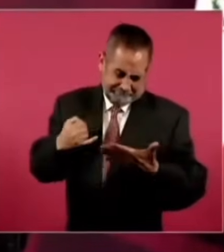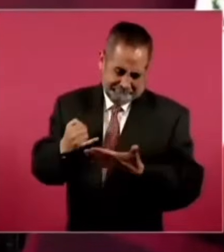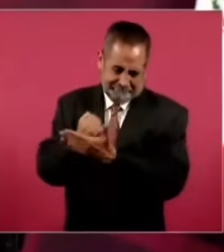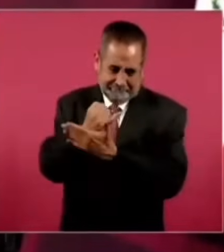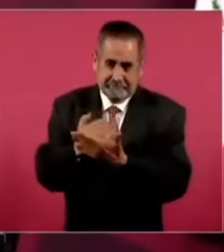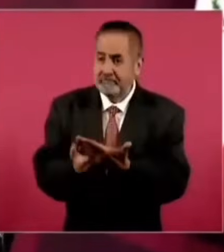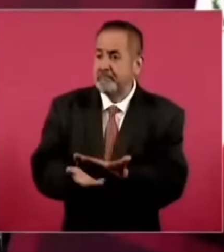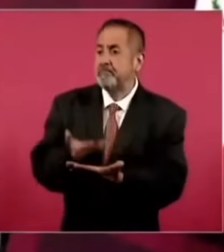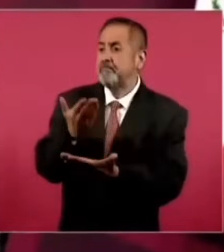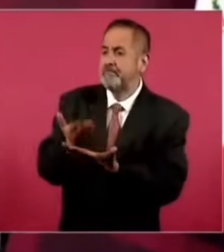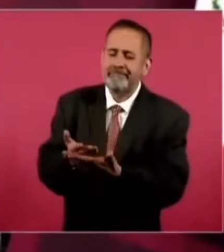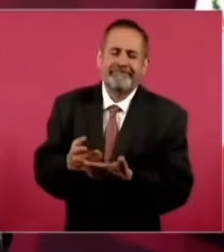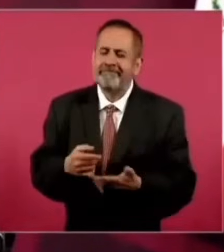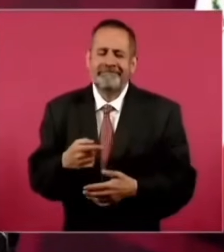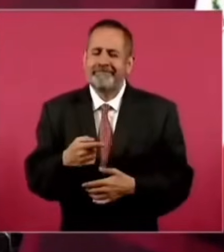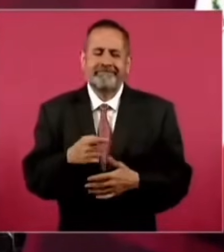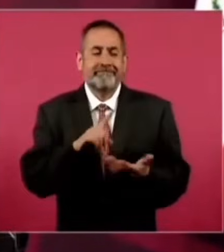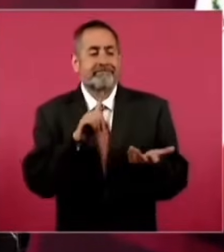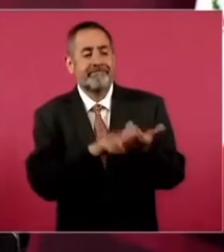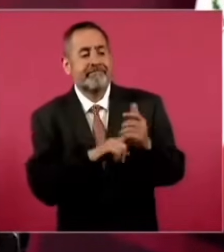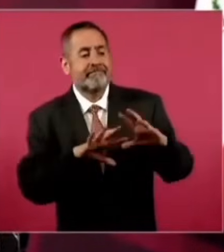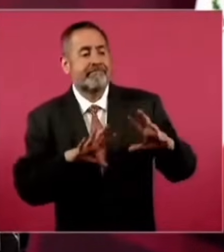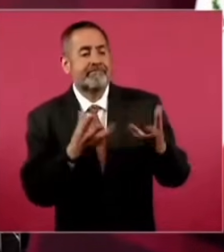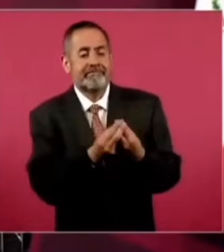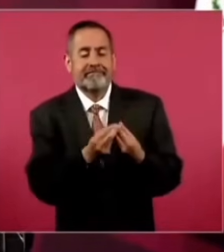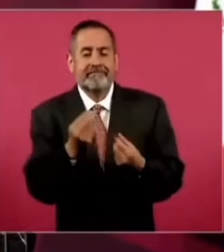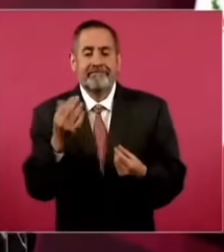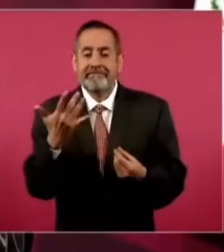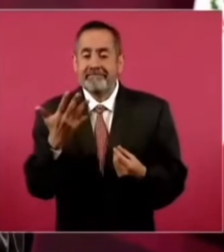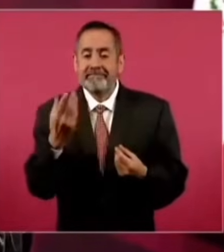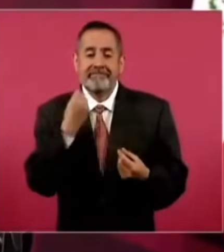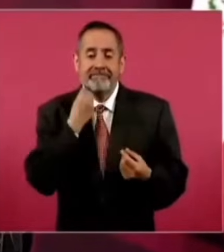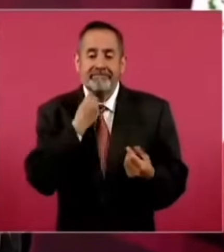para presentarlo al pleno. Y